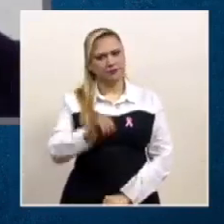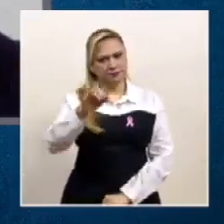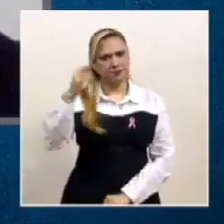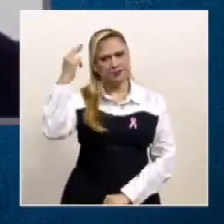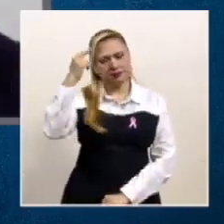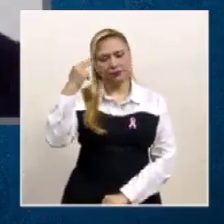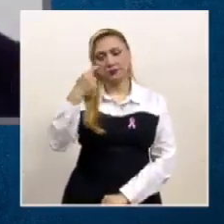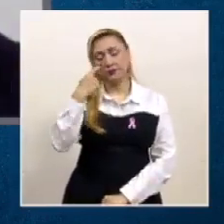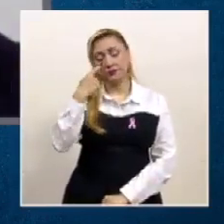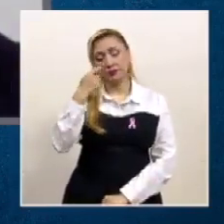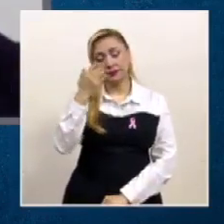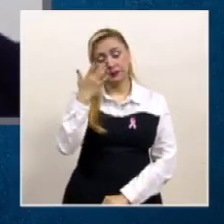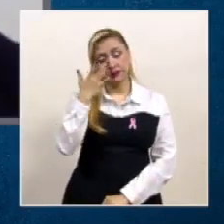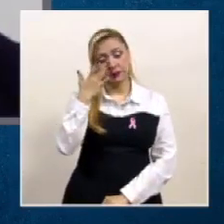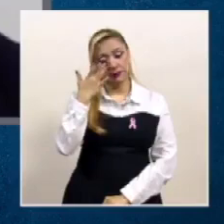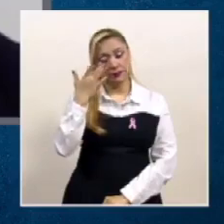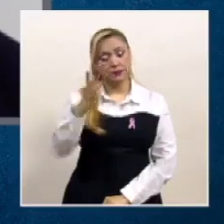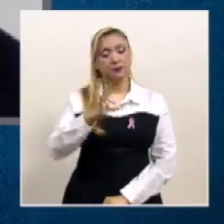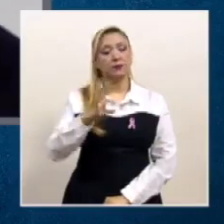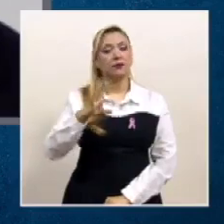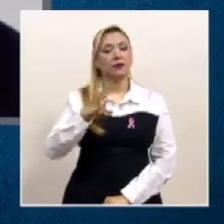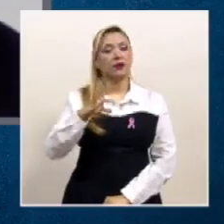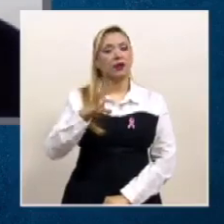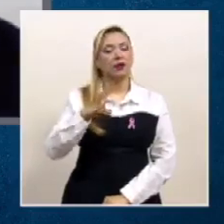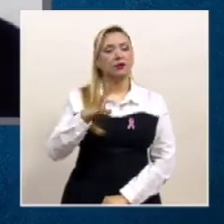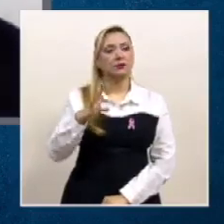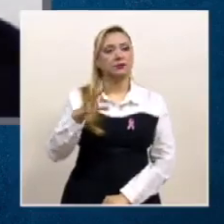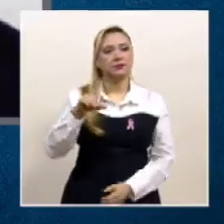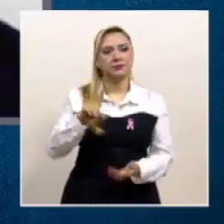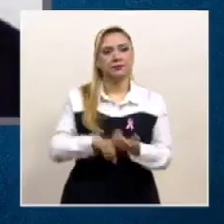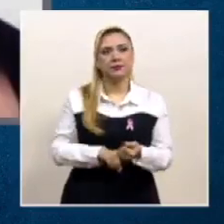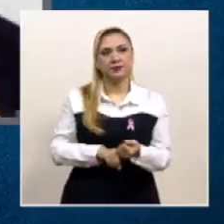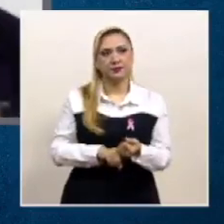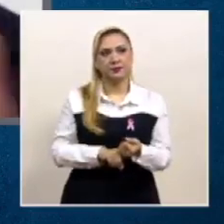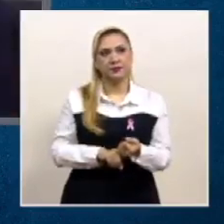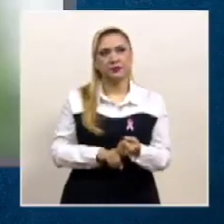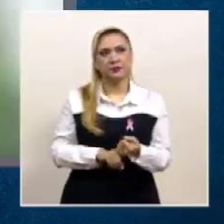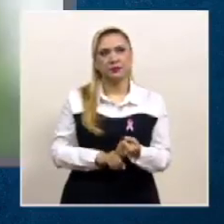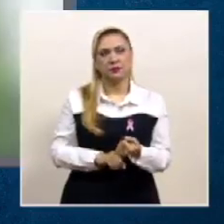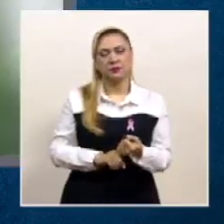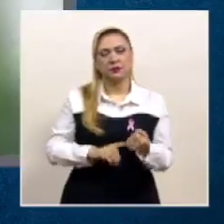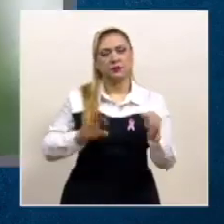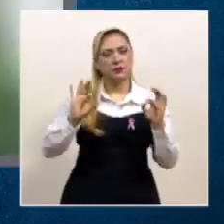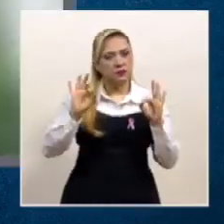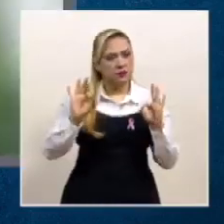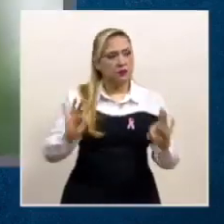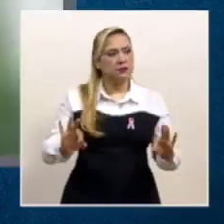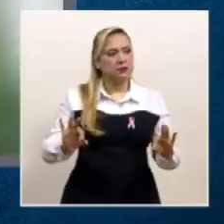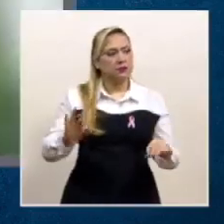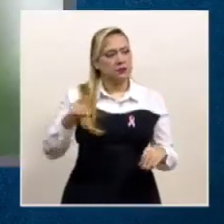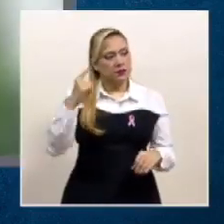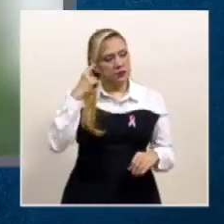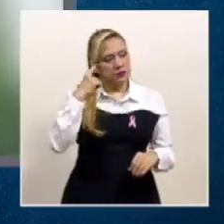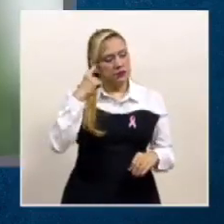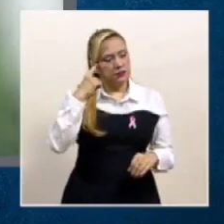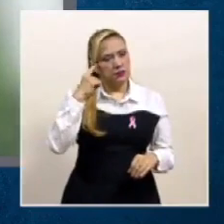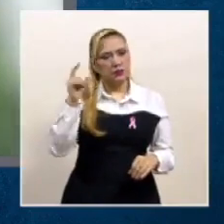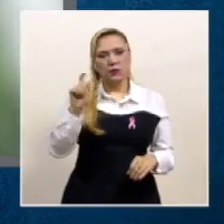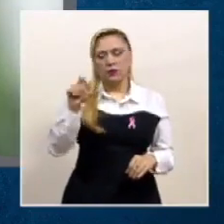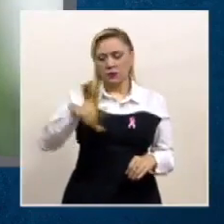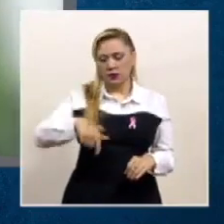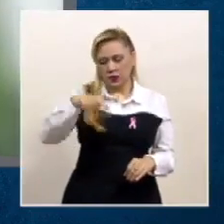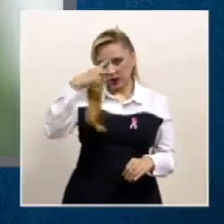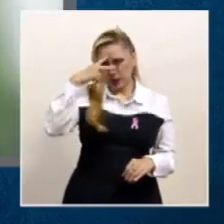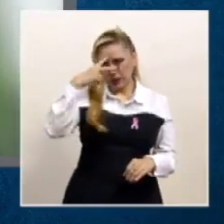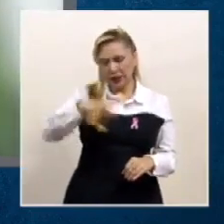mira, básicamente hay un momento coyuntural que nos enfrentamos en nuestro